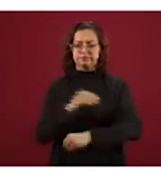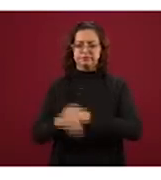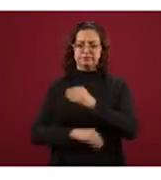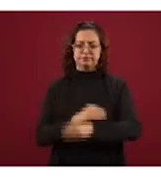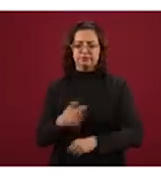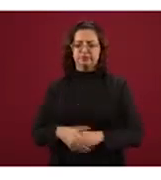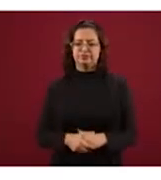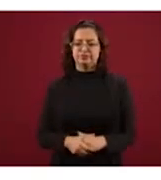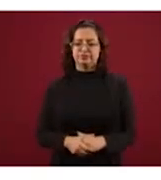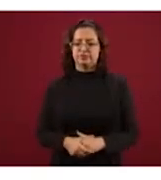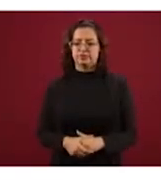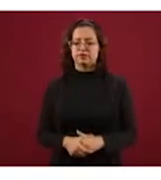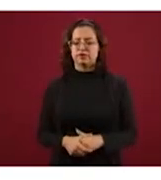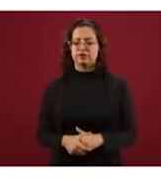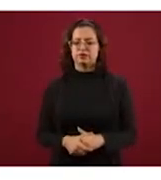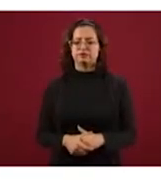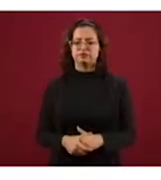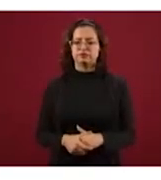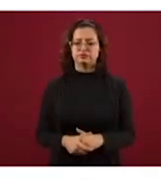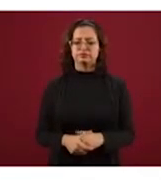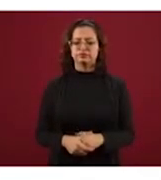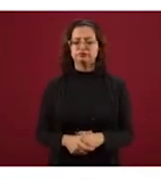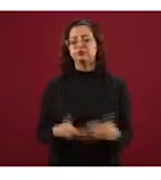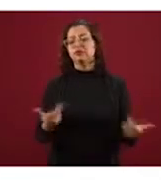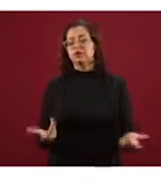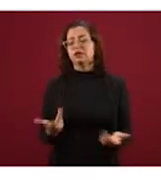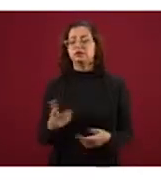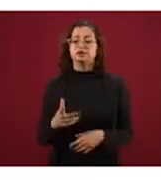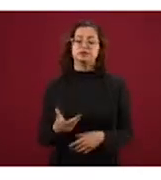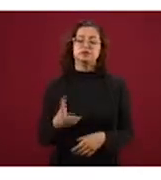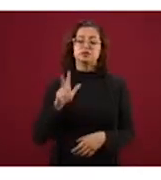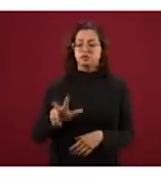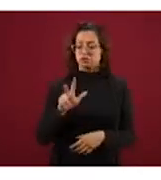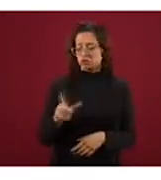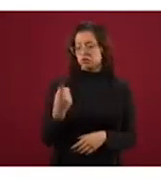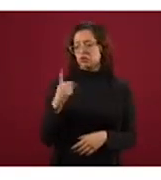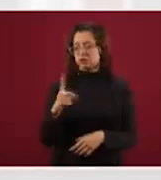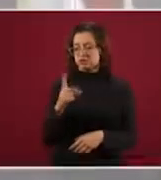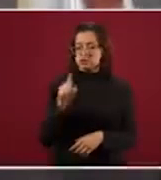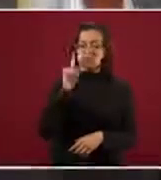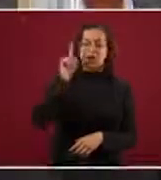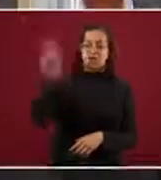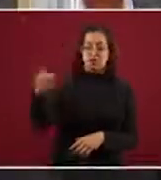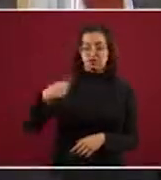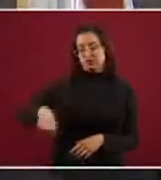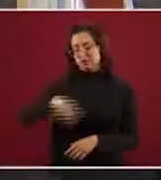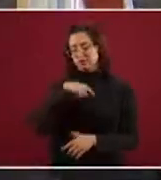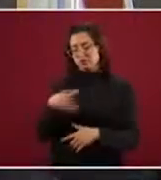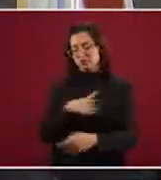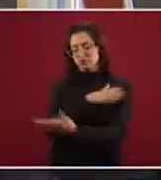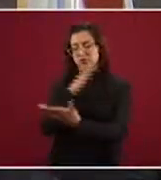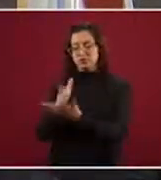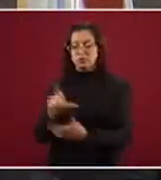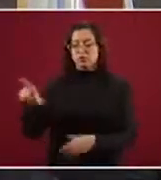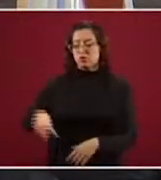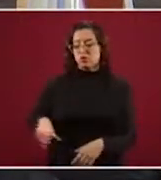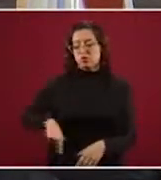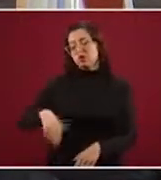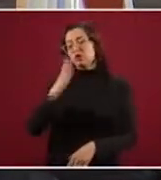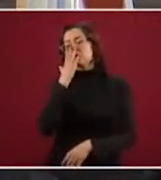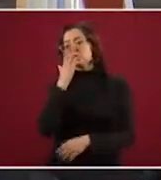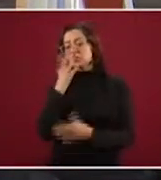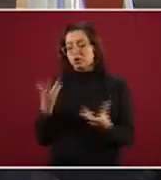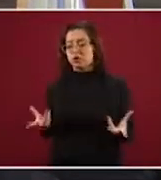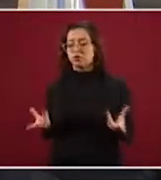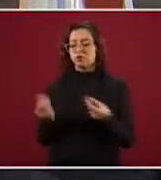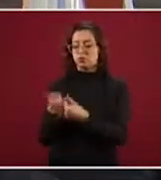estuvimos en la mañana del 18 de diciembre en una reunión con el gobierno de sonora lo